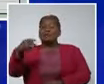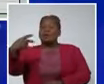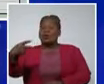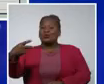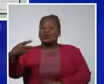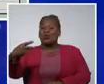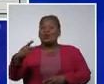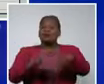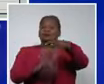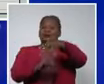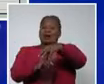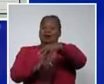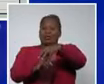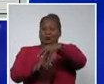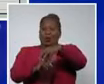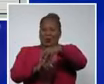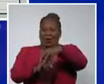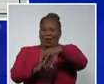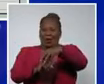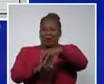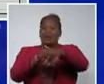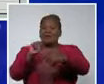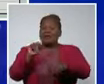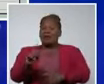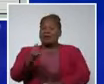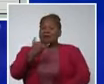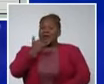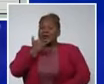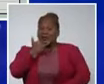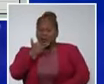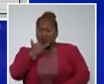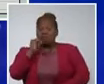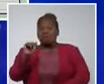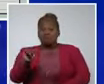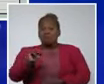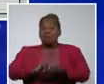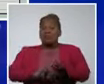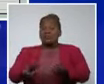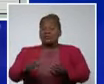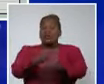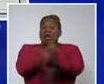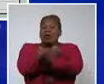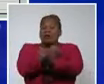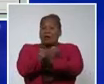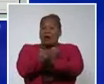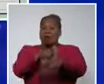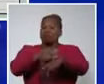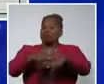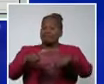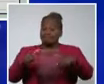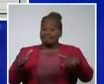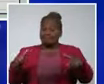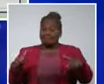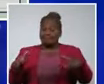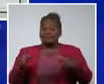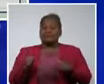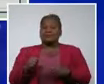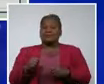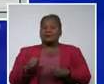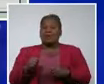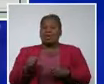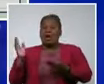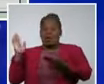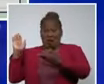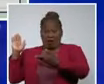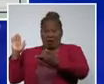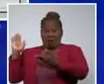la afectación y reitero, es una provincia con mucho riesgo. Tenemos aquí a la provincia de